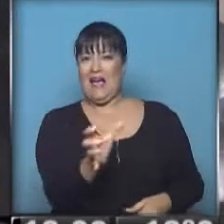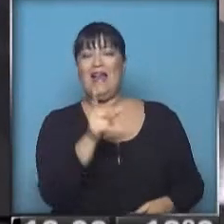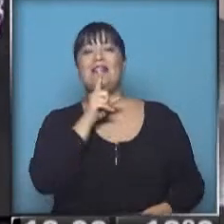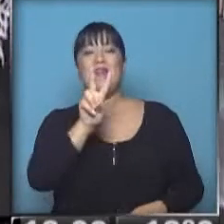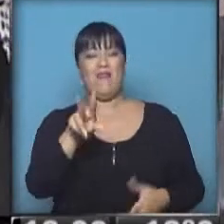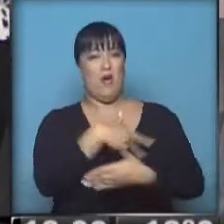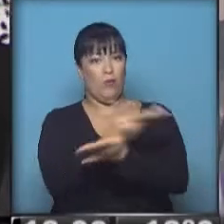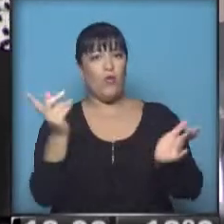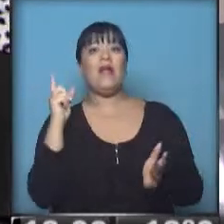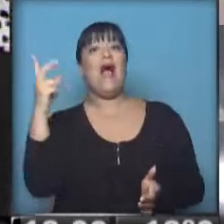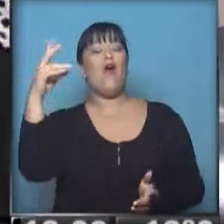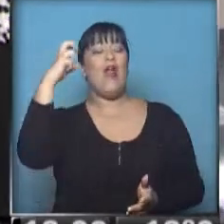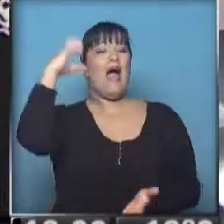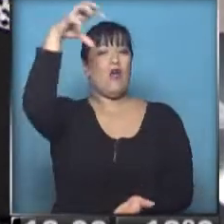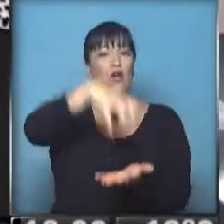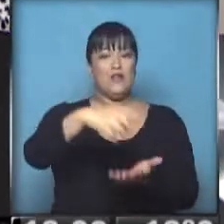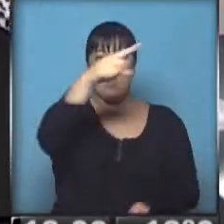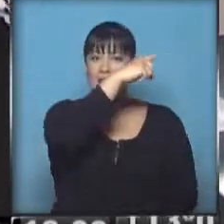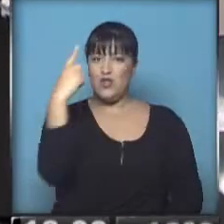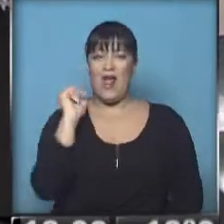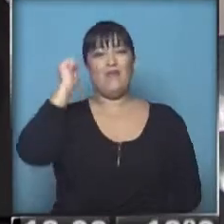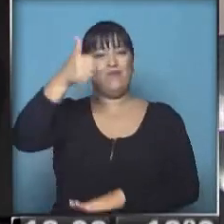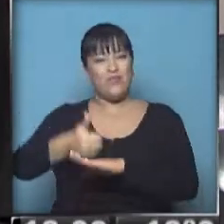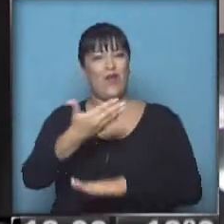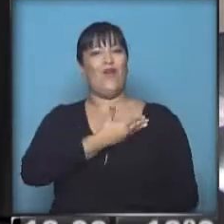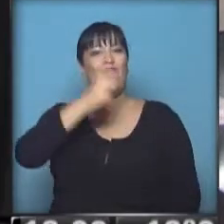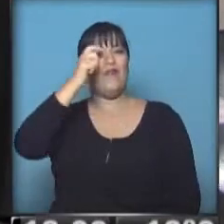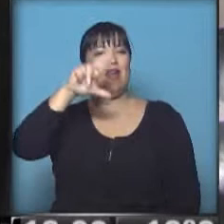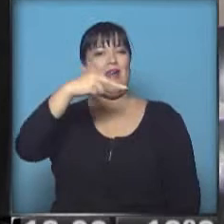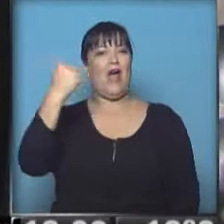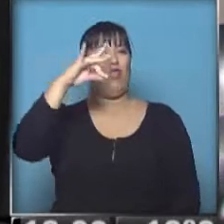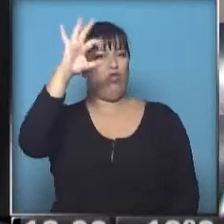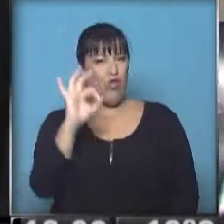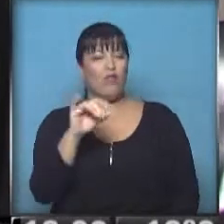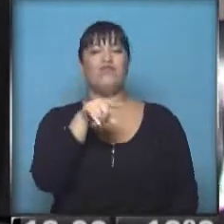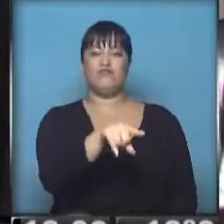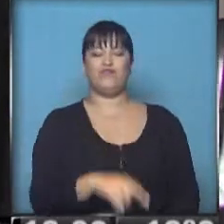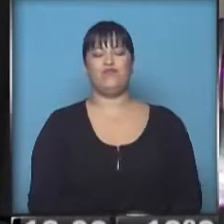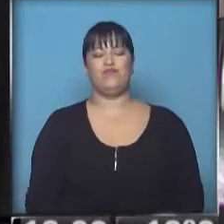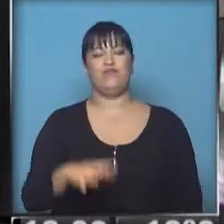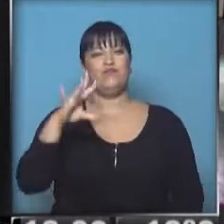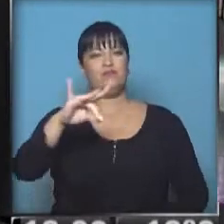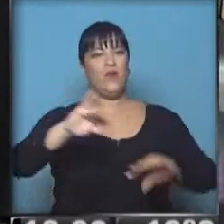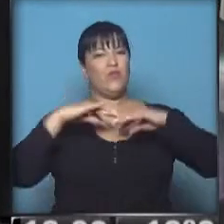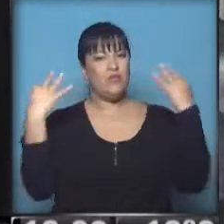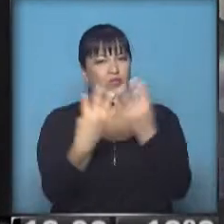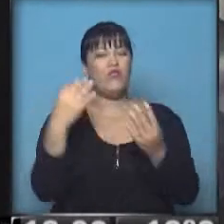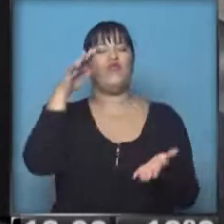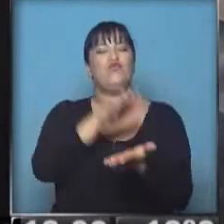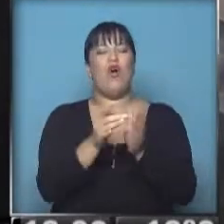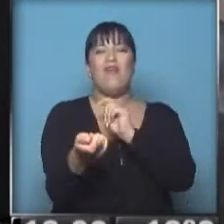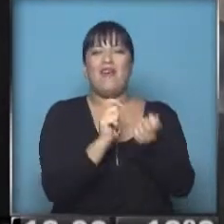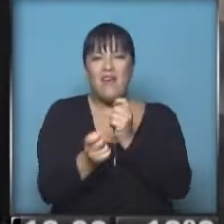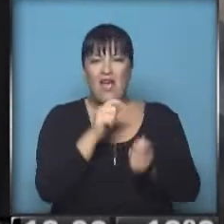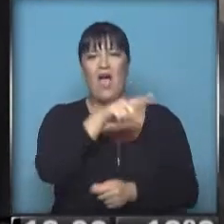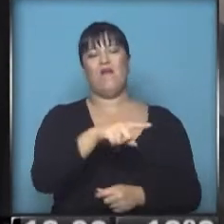Nos vamos ya mismo al Congreso, Nacional. Así es, está Fernando Fracchelli porque llegó al recinto de la Cámara de Diputados el debate por la reforma y unificación del Código